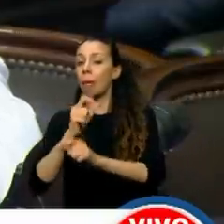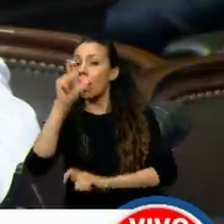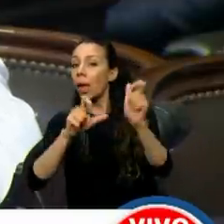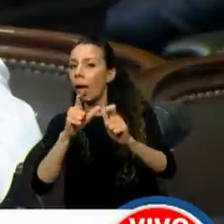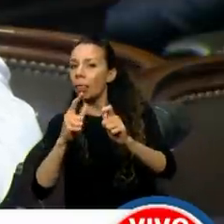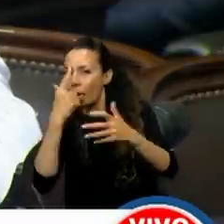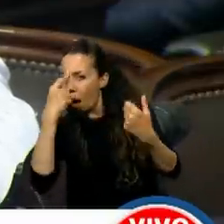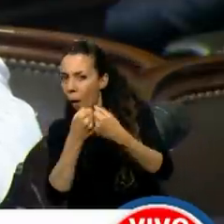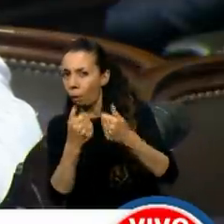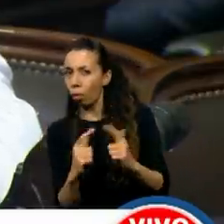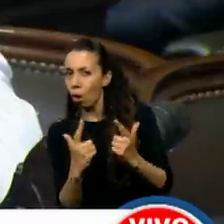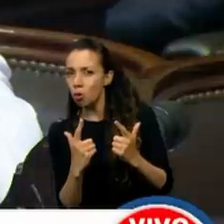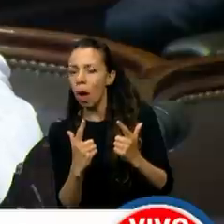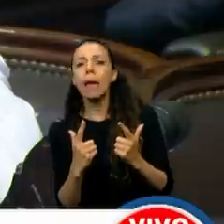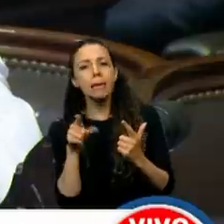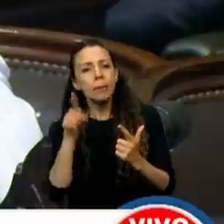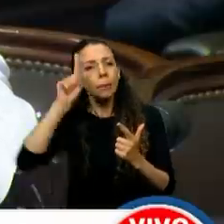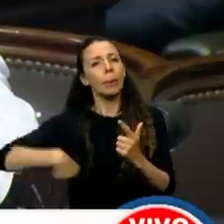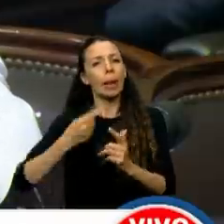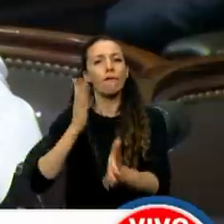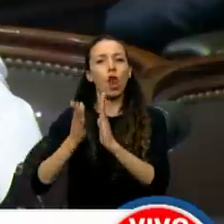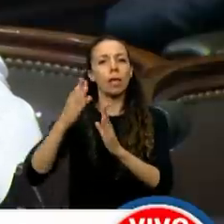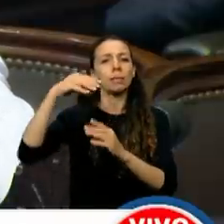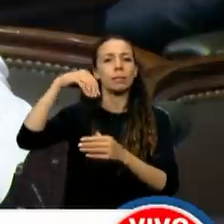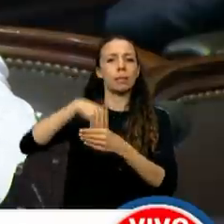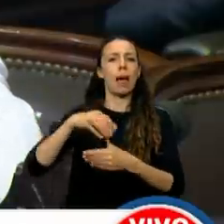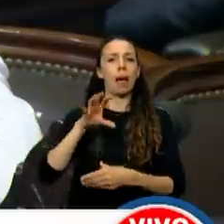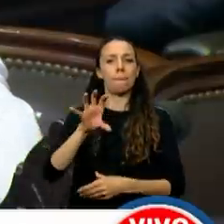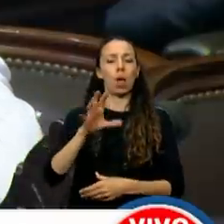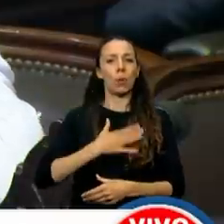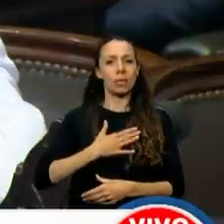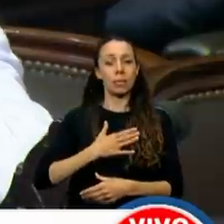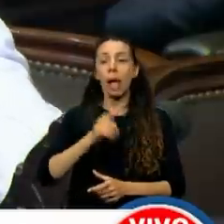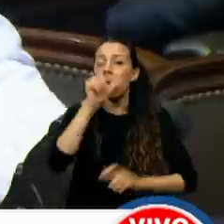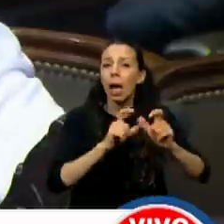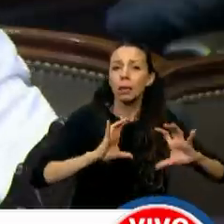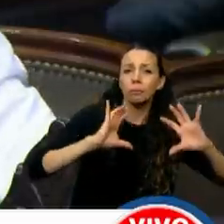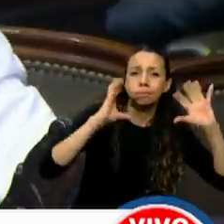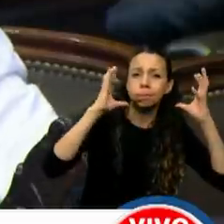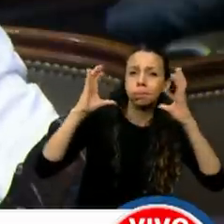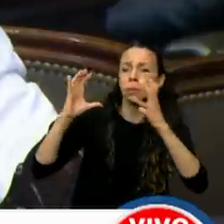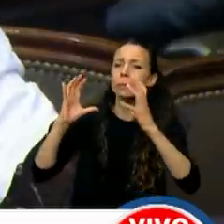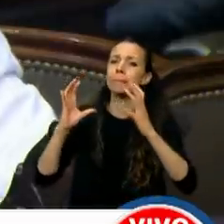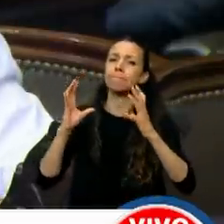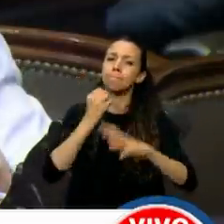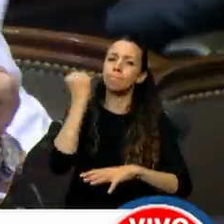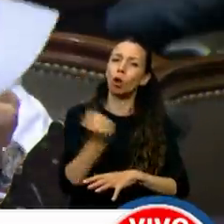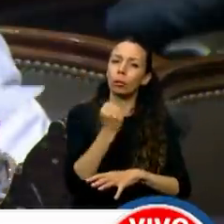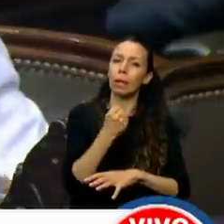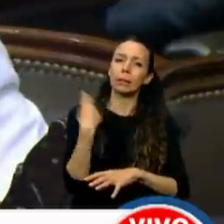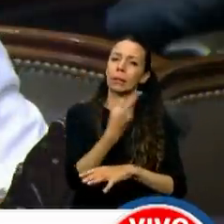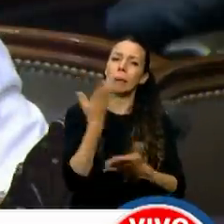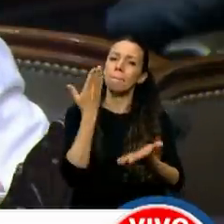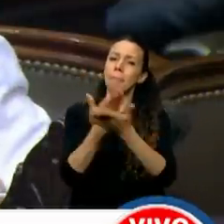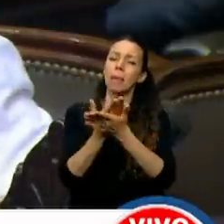violencia en mi provincia aún así y con el enojo que tiene la gente es importante convocar a la paz social y una